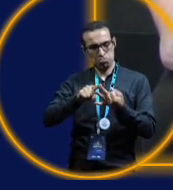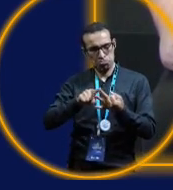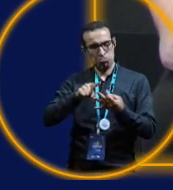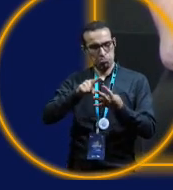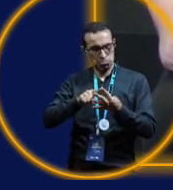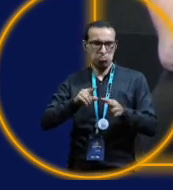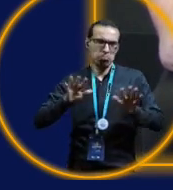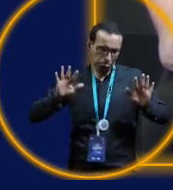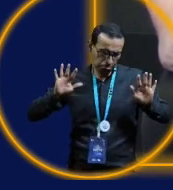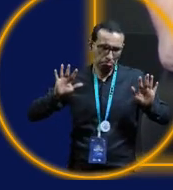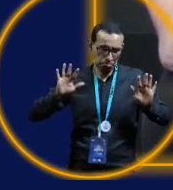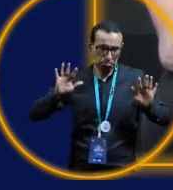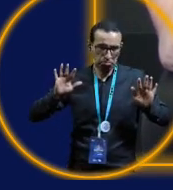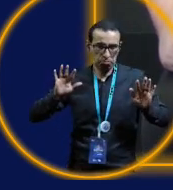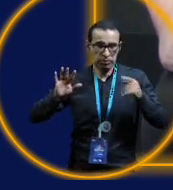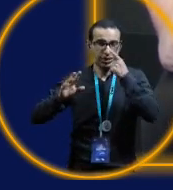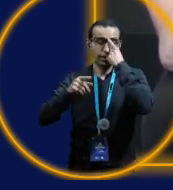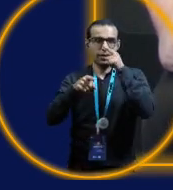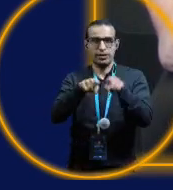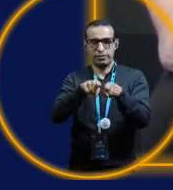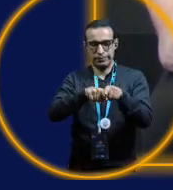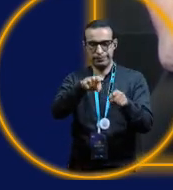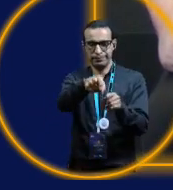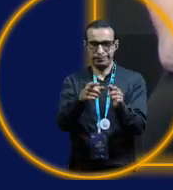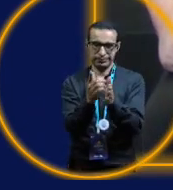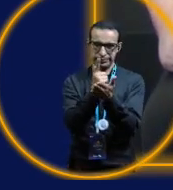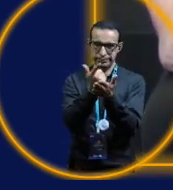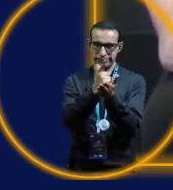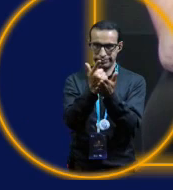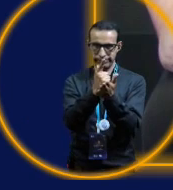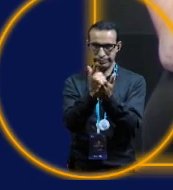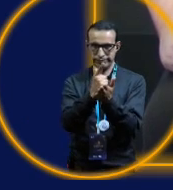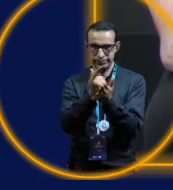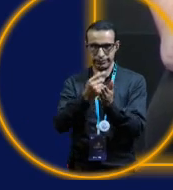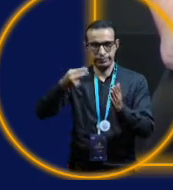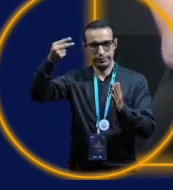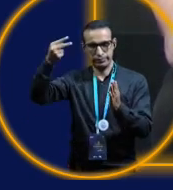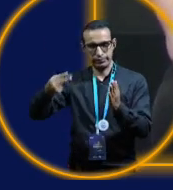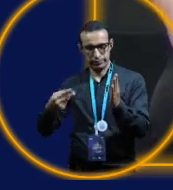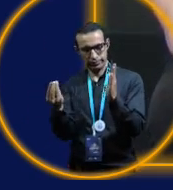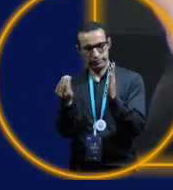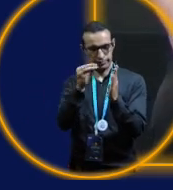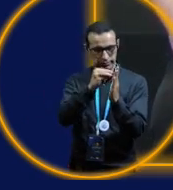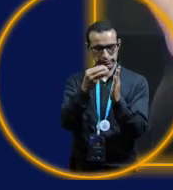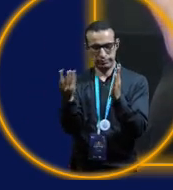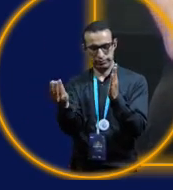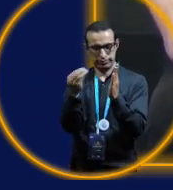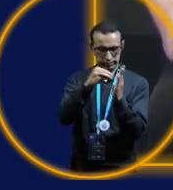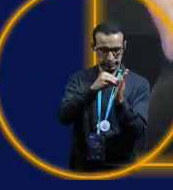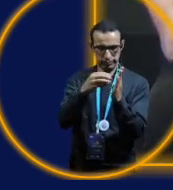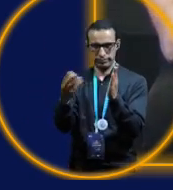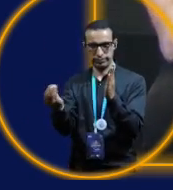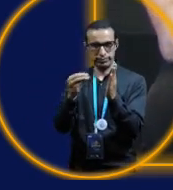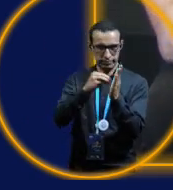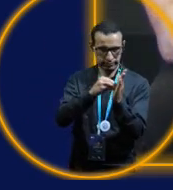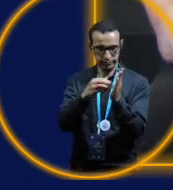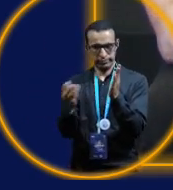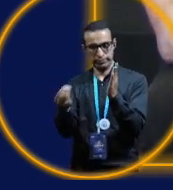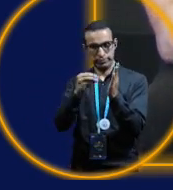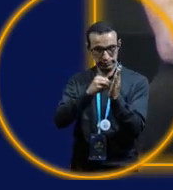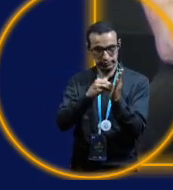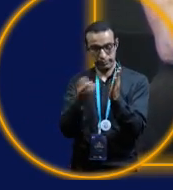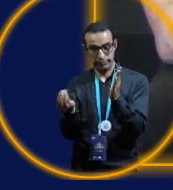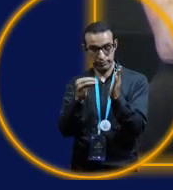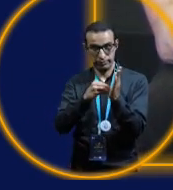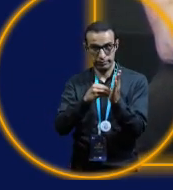es Tal vez un capítulo más en tu libro y no tiene que ser tu mejor cosa siempre pero si tú quieres escribir la